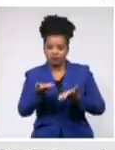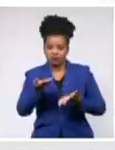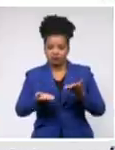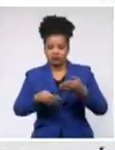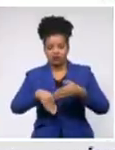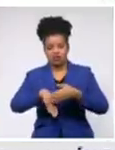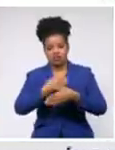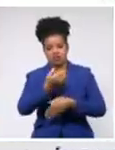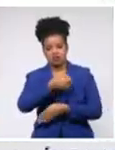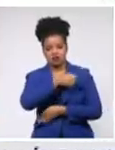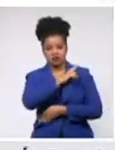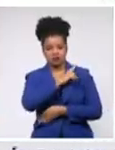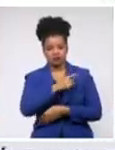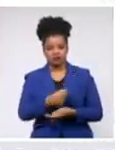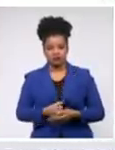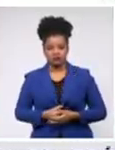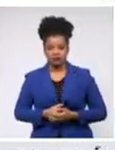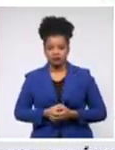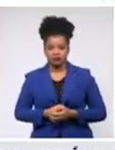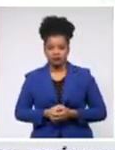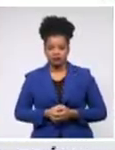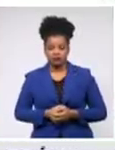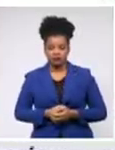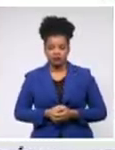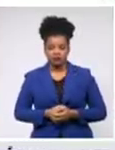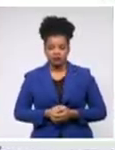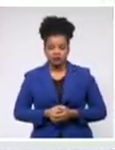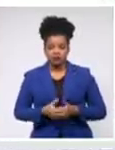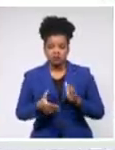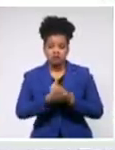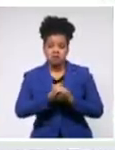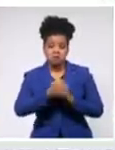de ayer. Matanzas, con